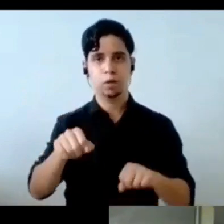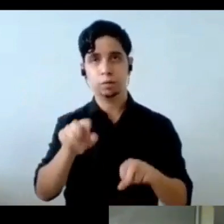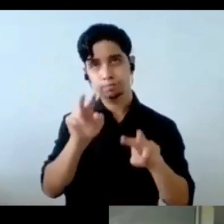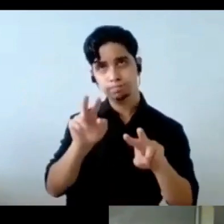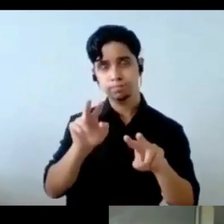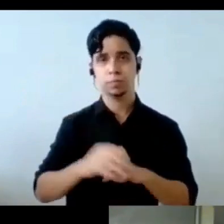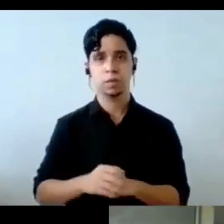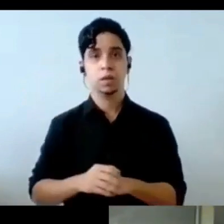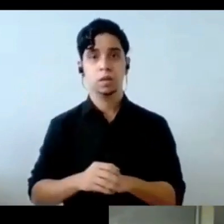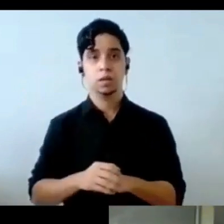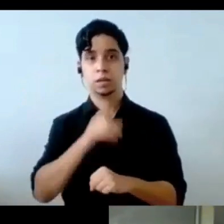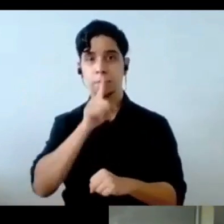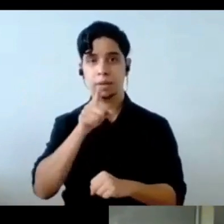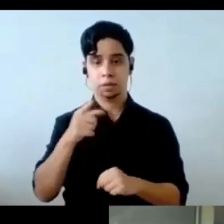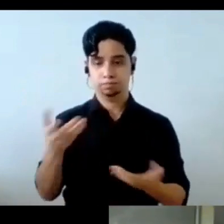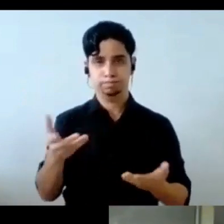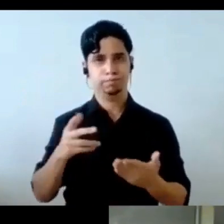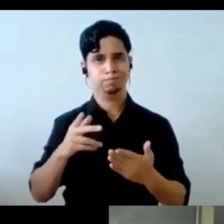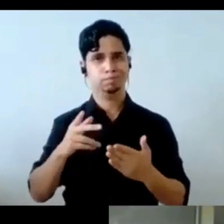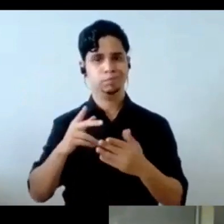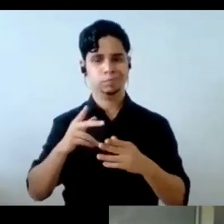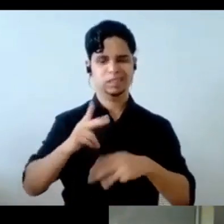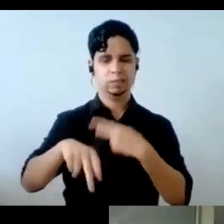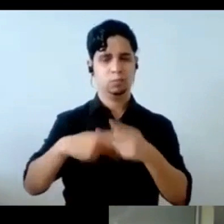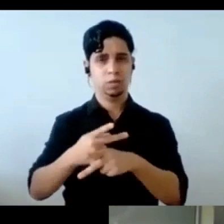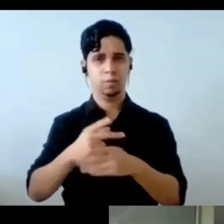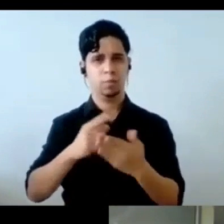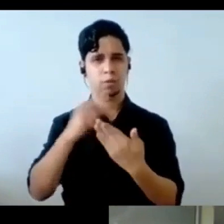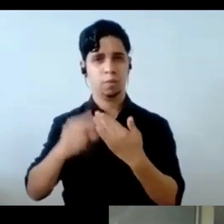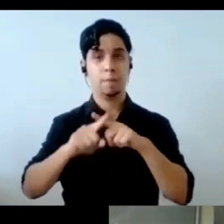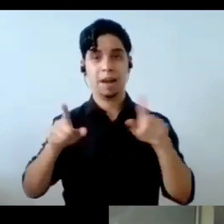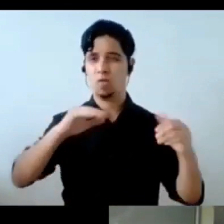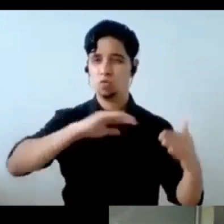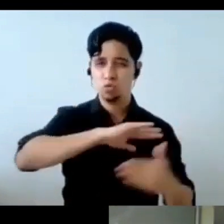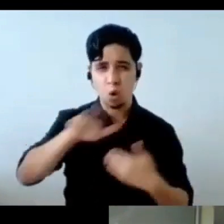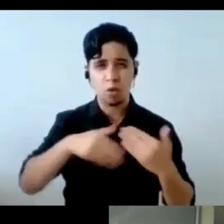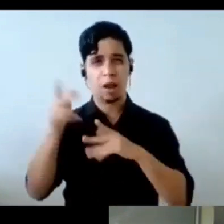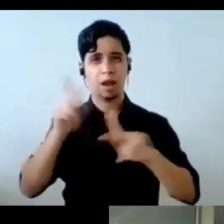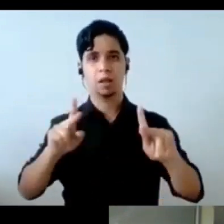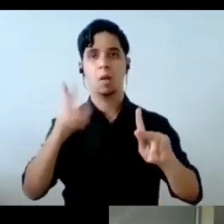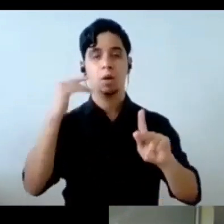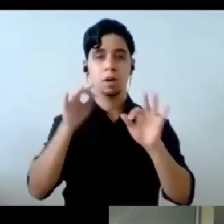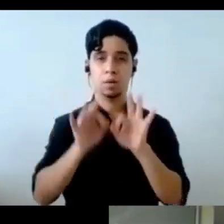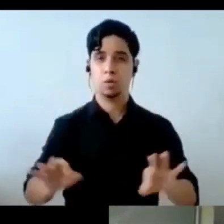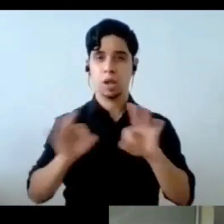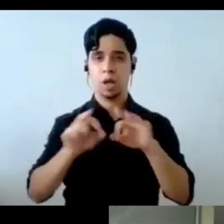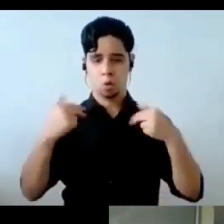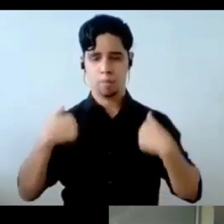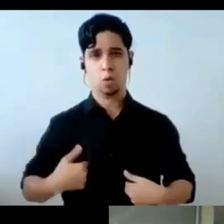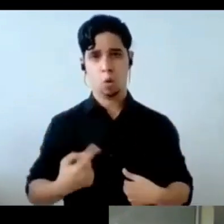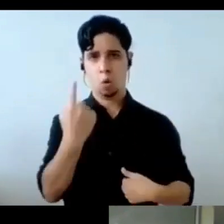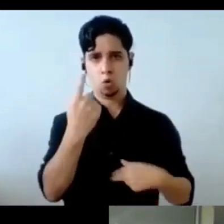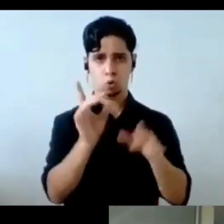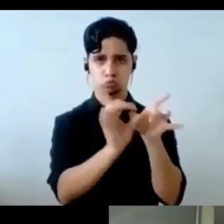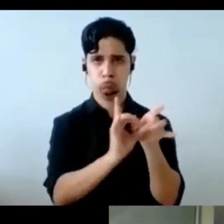para todo el mundo, recordando que somos una raza, somos humanos, así